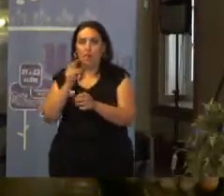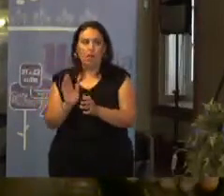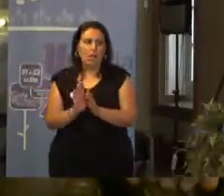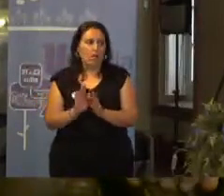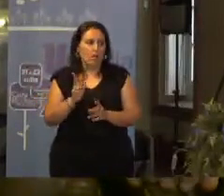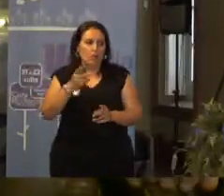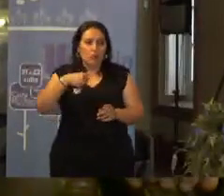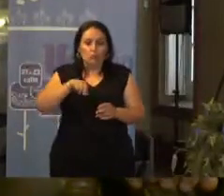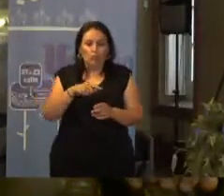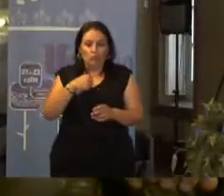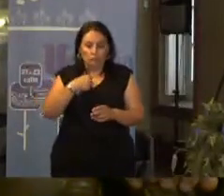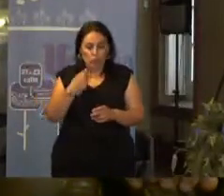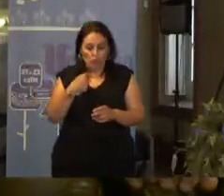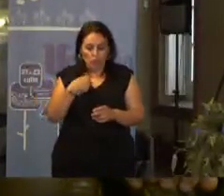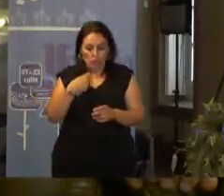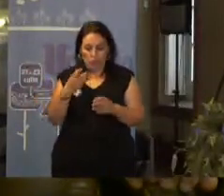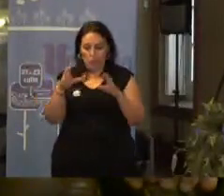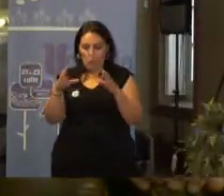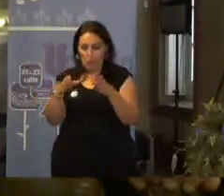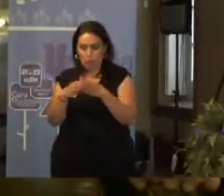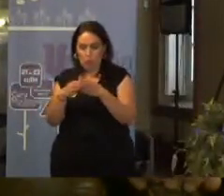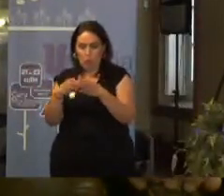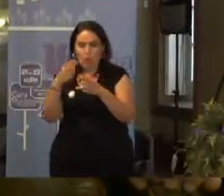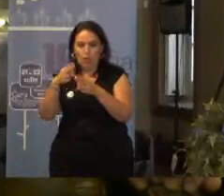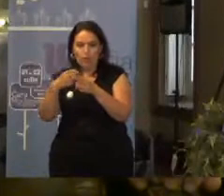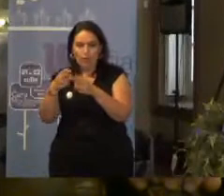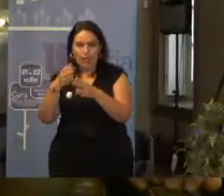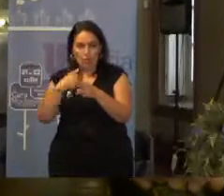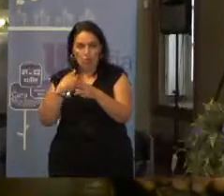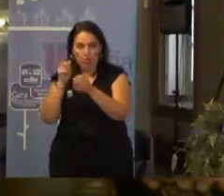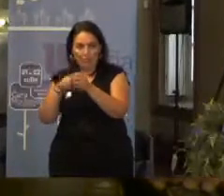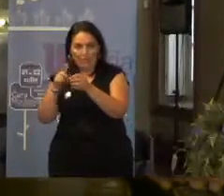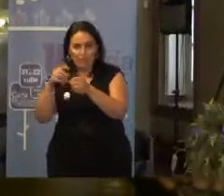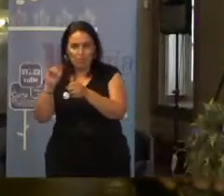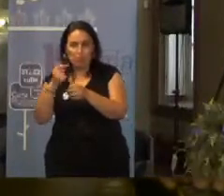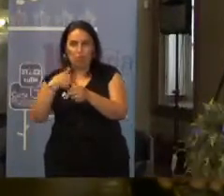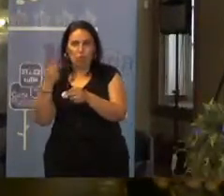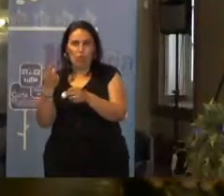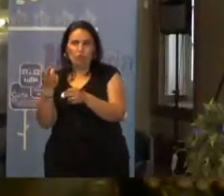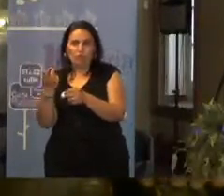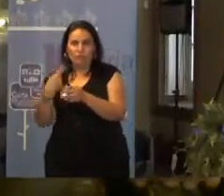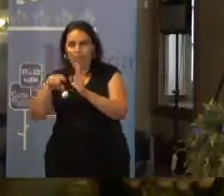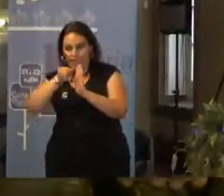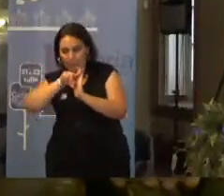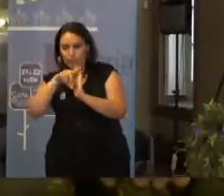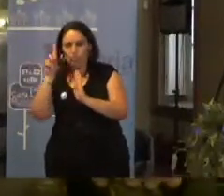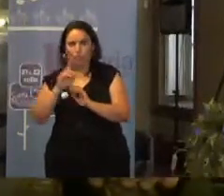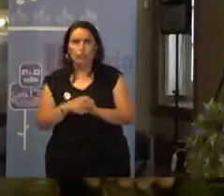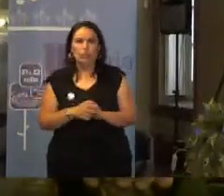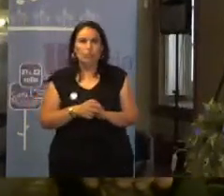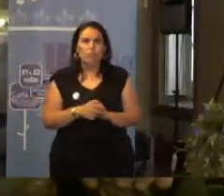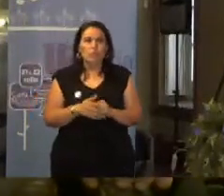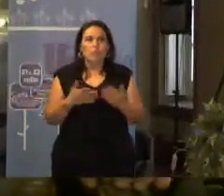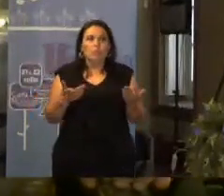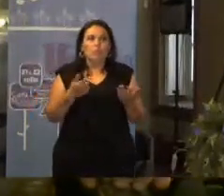sen militancia política, que non sen participación, pero sen militancia. Ben, entón, indudablemente,